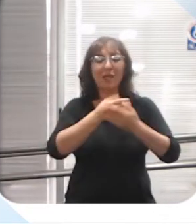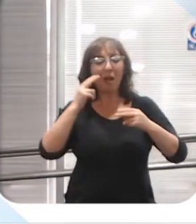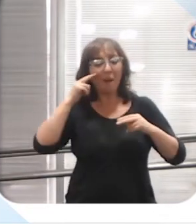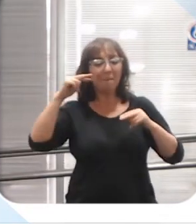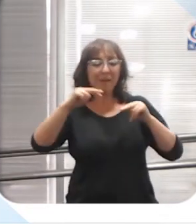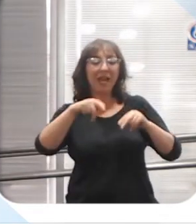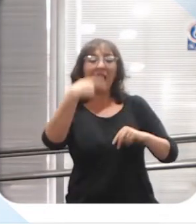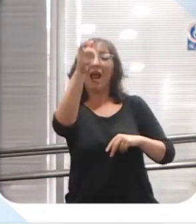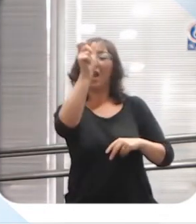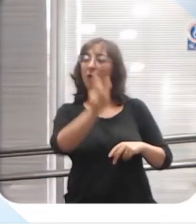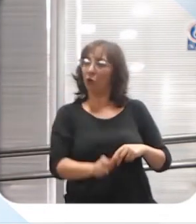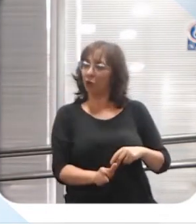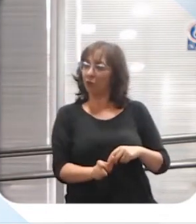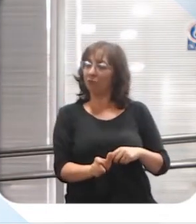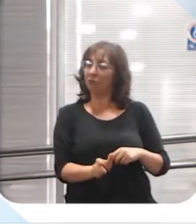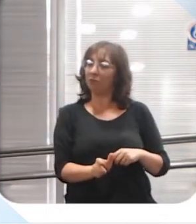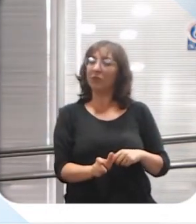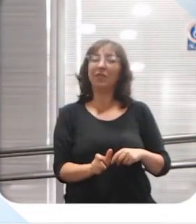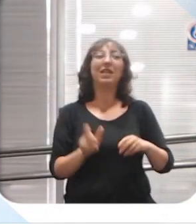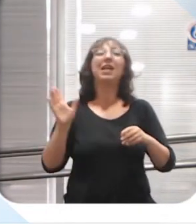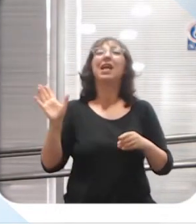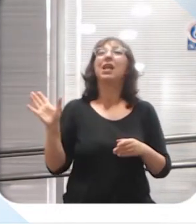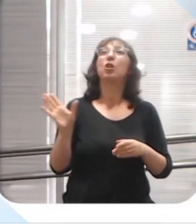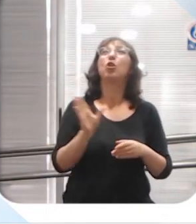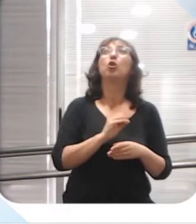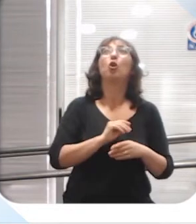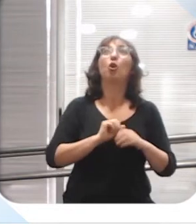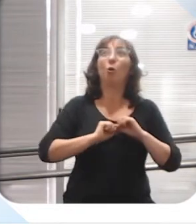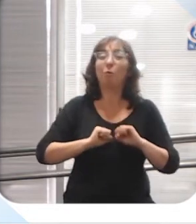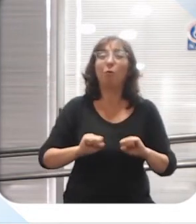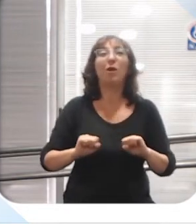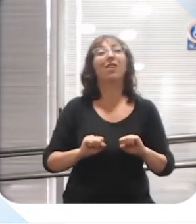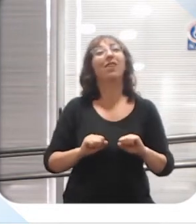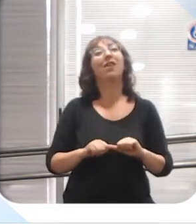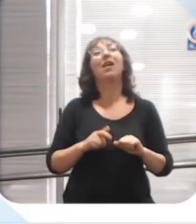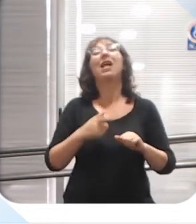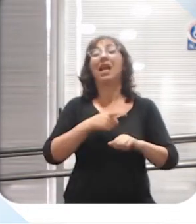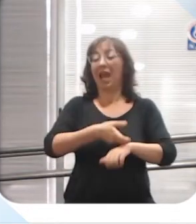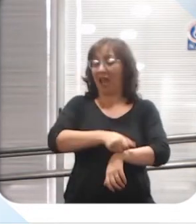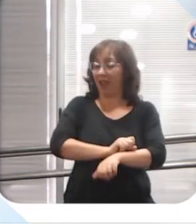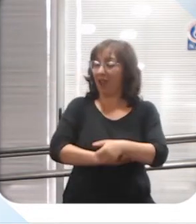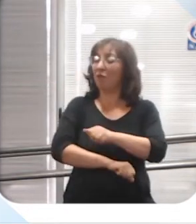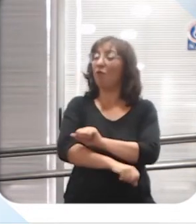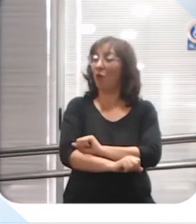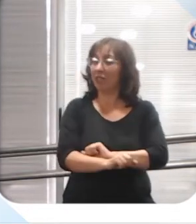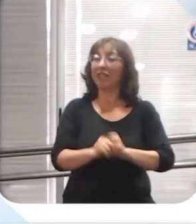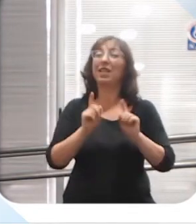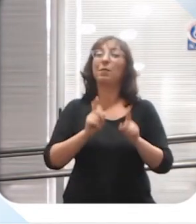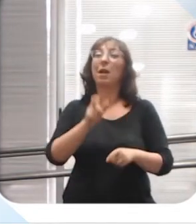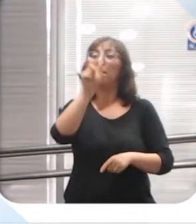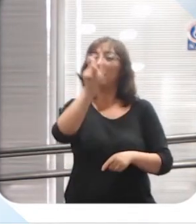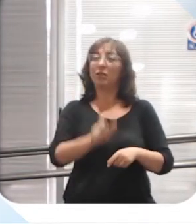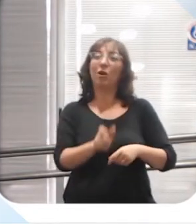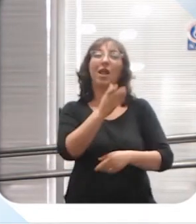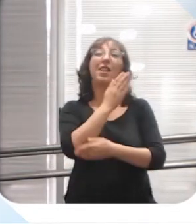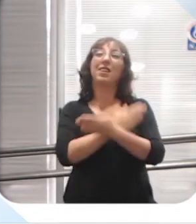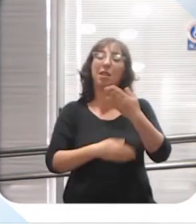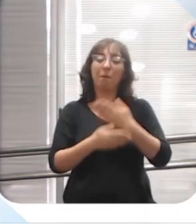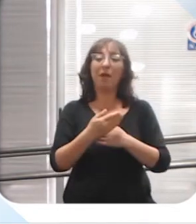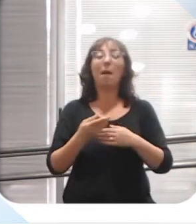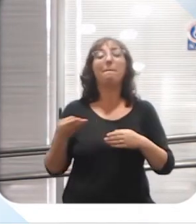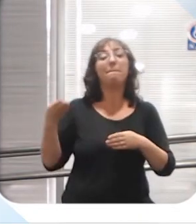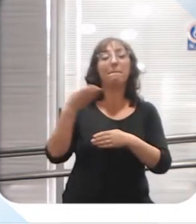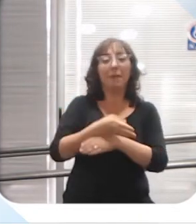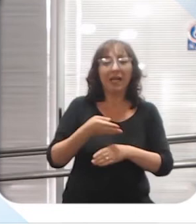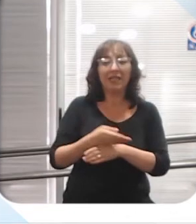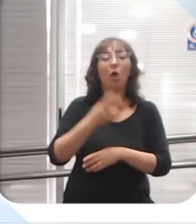al otro y en todo lo que sea posible y haciendo todo nuestro esfuerzo también que la persona con discapacidad